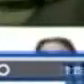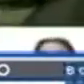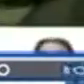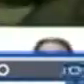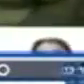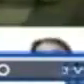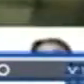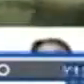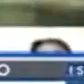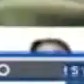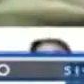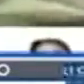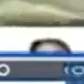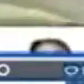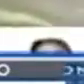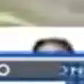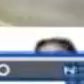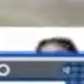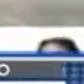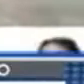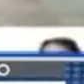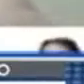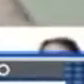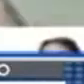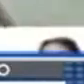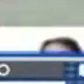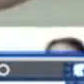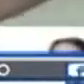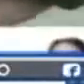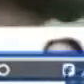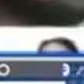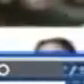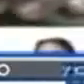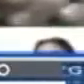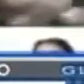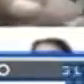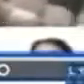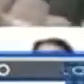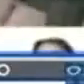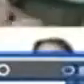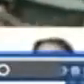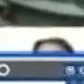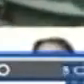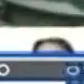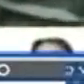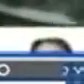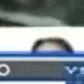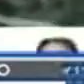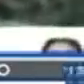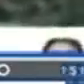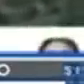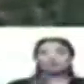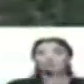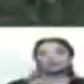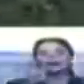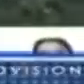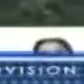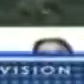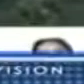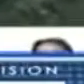militar, vale decir, una agresión de carácter militar contra la patria de